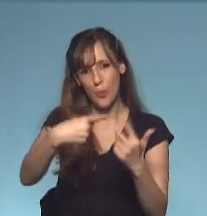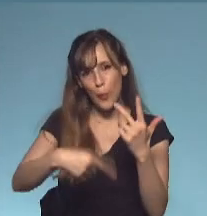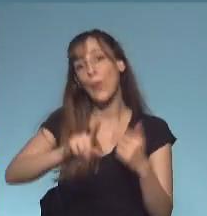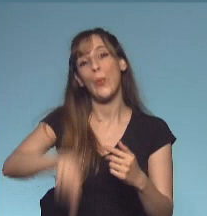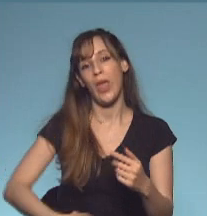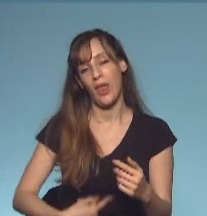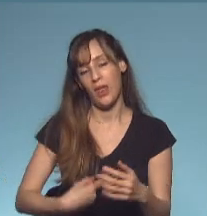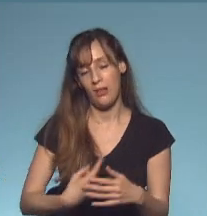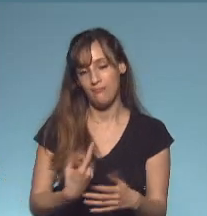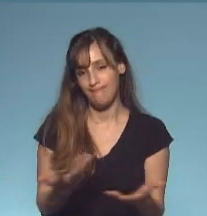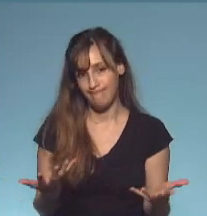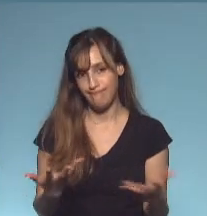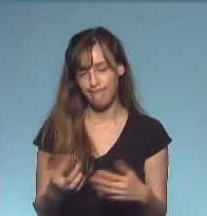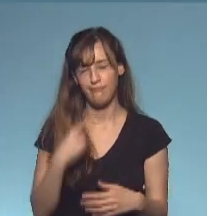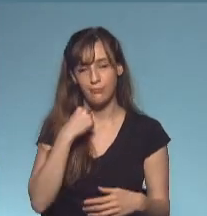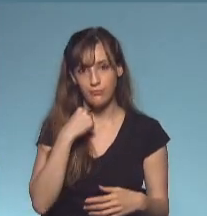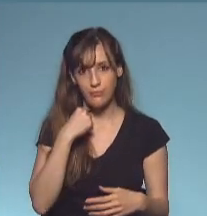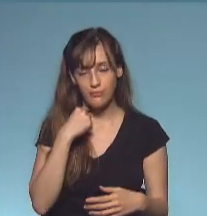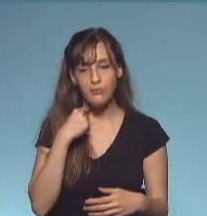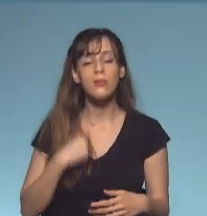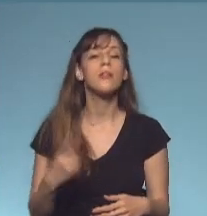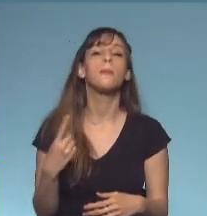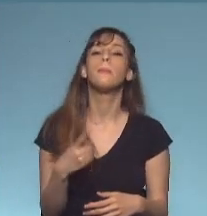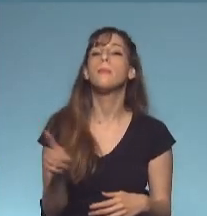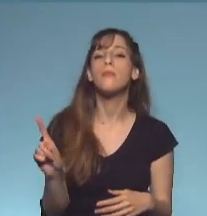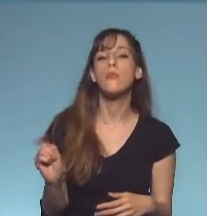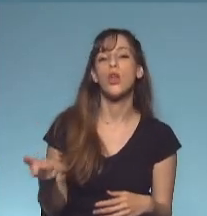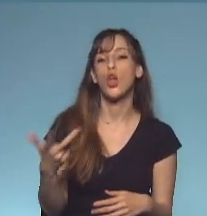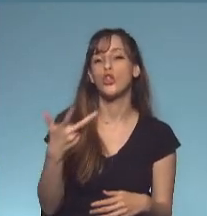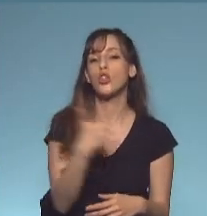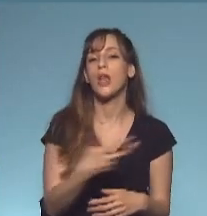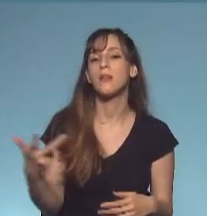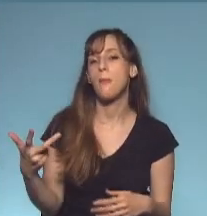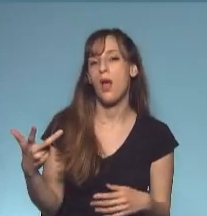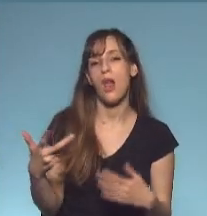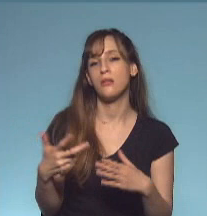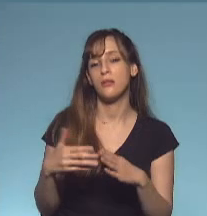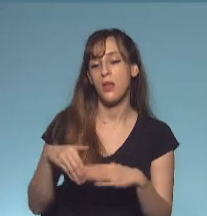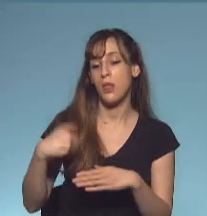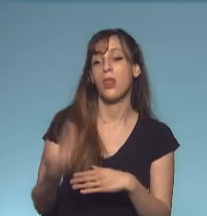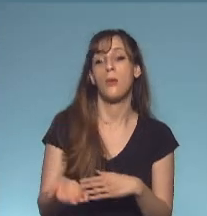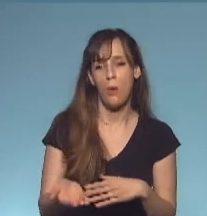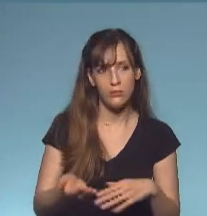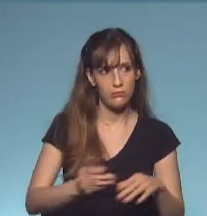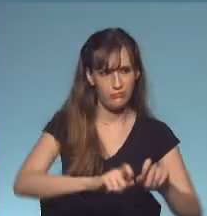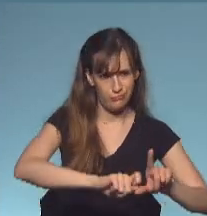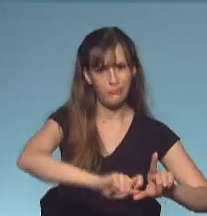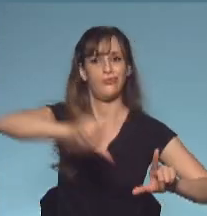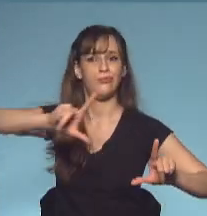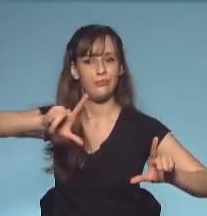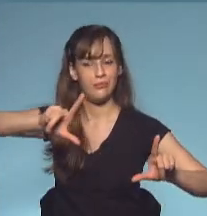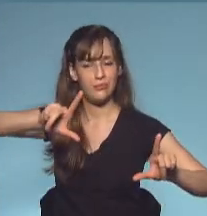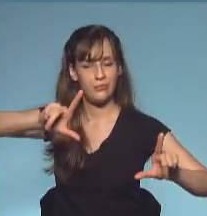Pero lo cierto es que después de durante 3 semanas ver un escalamiento de casos y estos últimos días ya